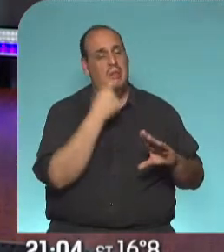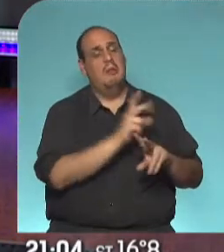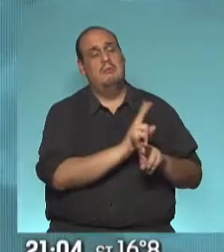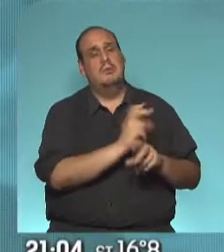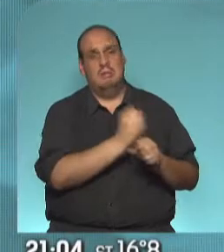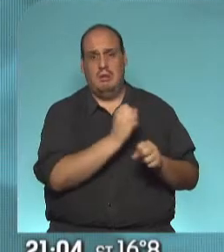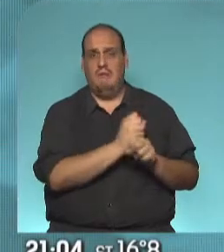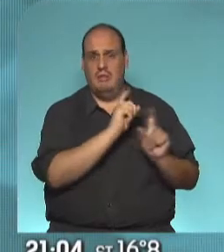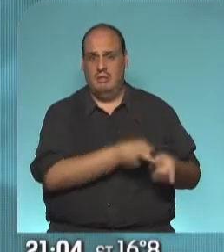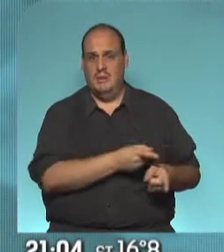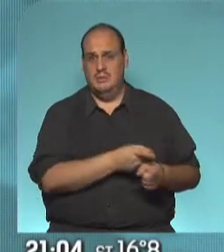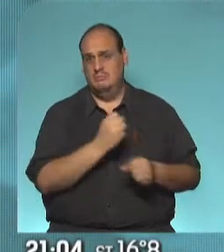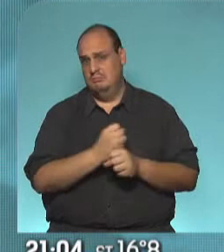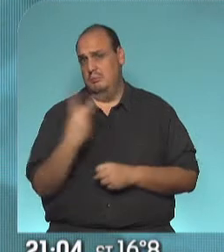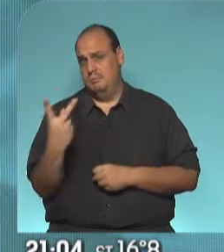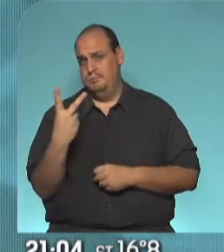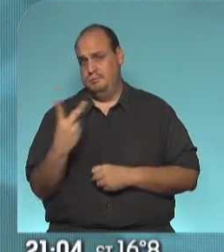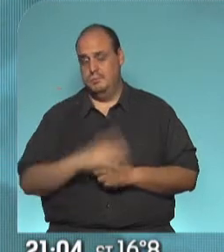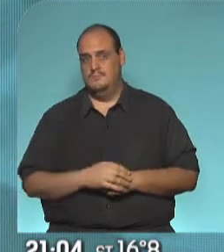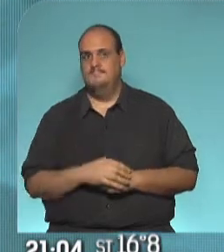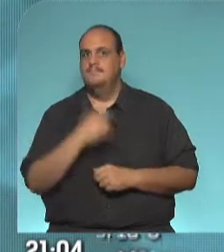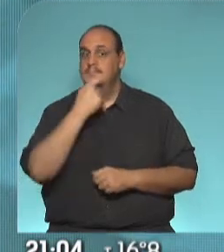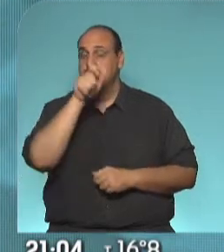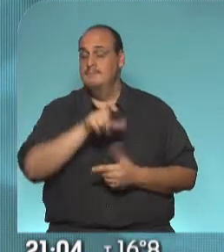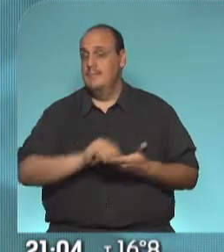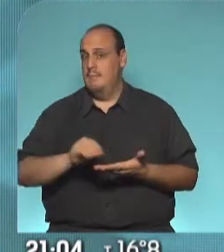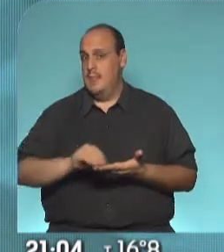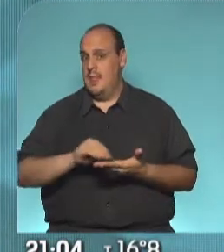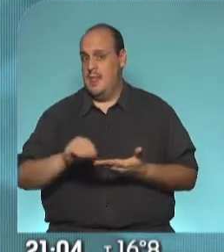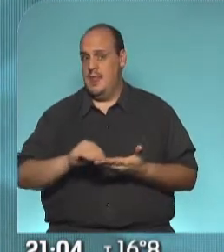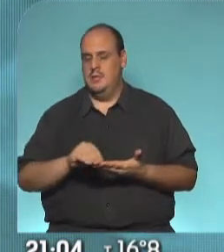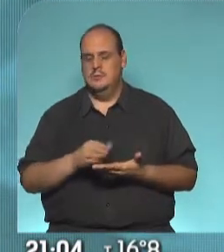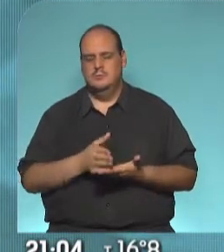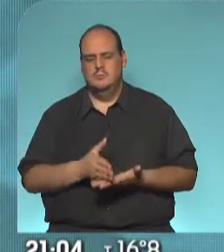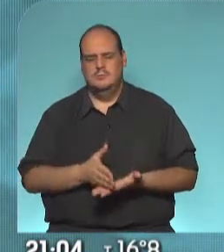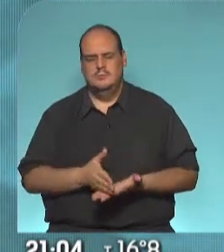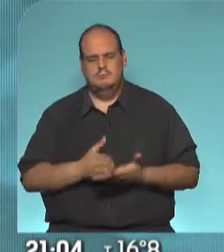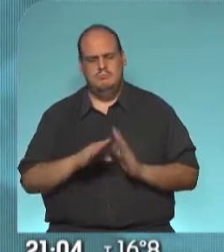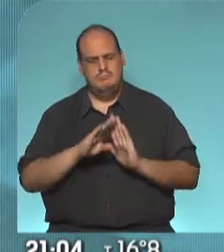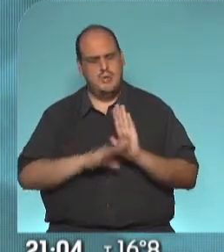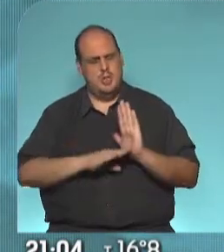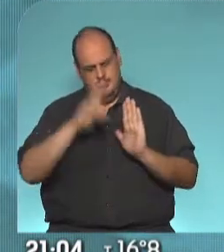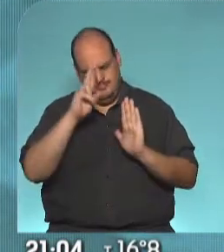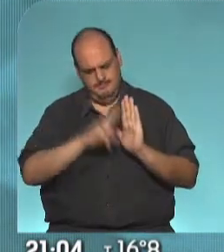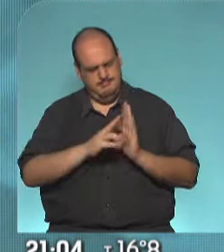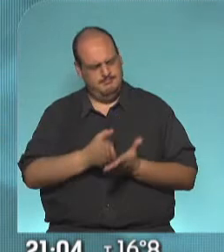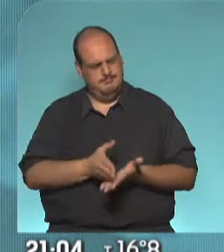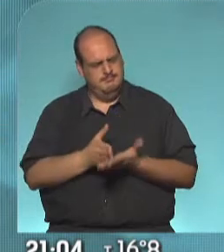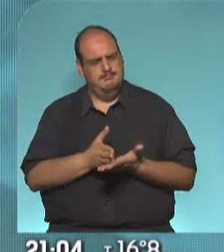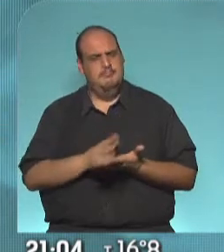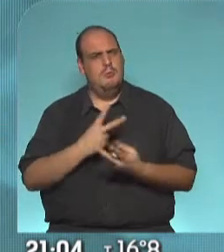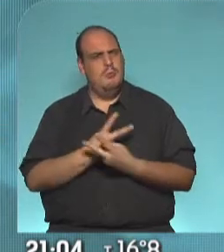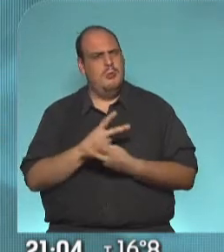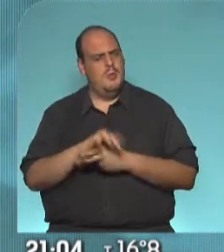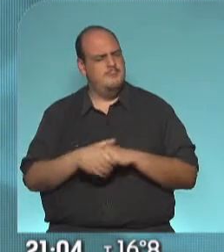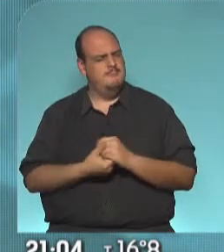no cumplen estrictamente, diría al máximo, exageradamente las conductas de prevención,